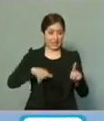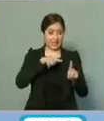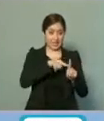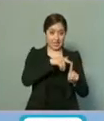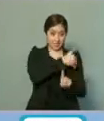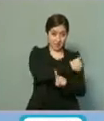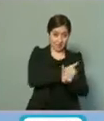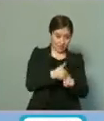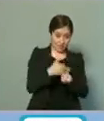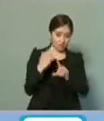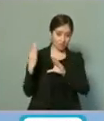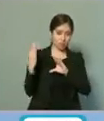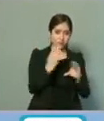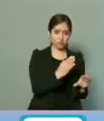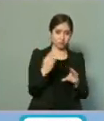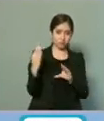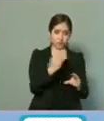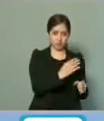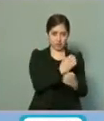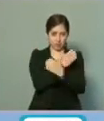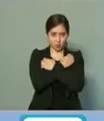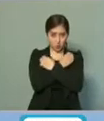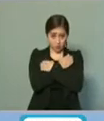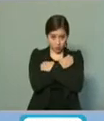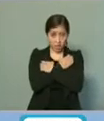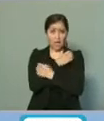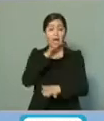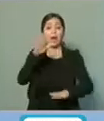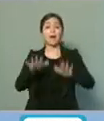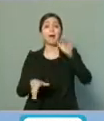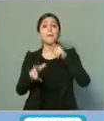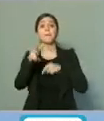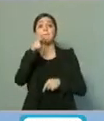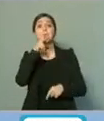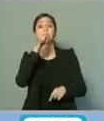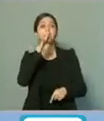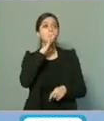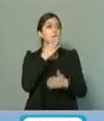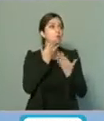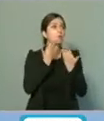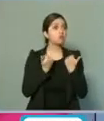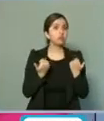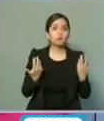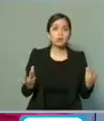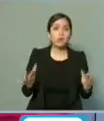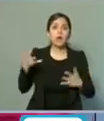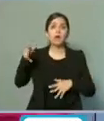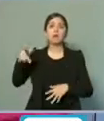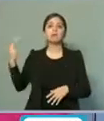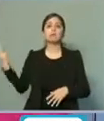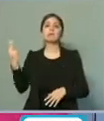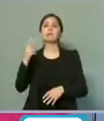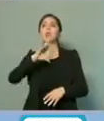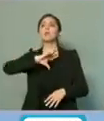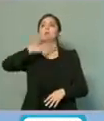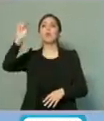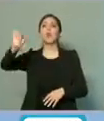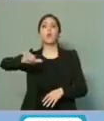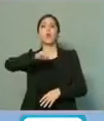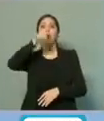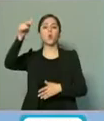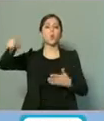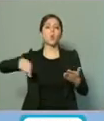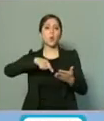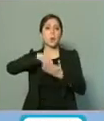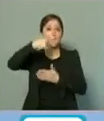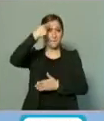veces, frente a esta ausencia de papá o mamá, porque quizá tienen que salir a trabajar, lo importante es que